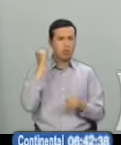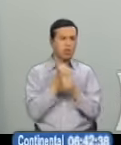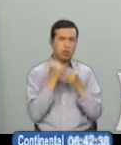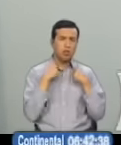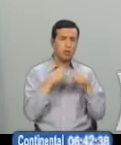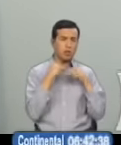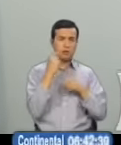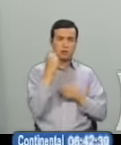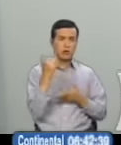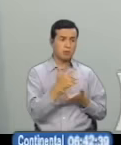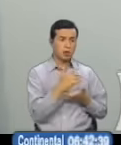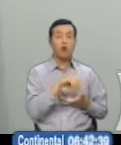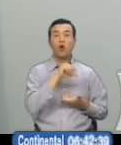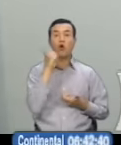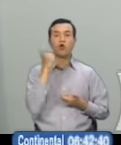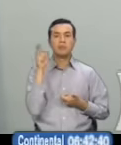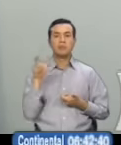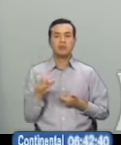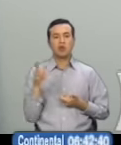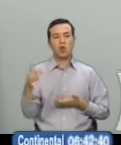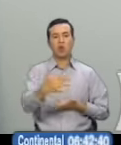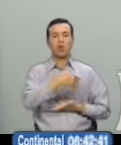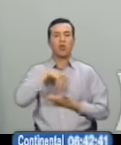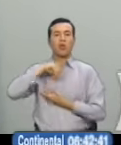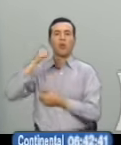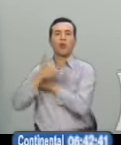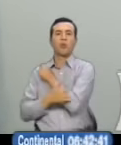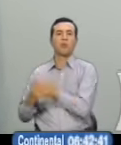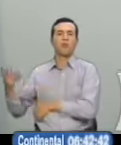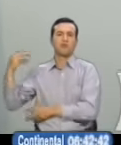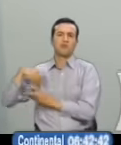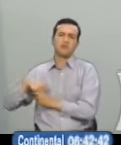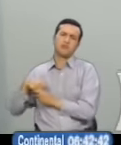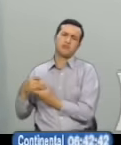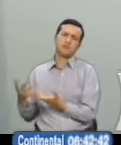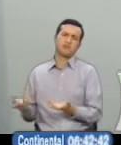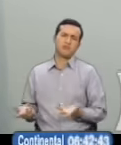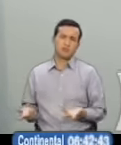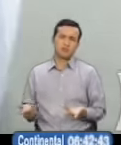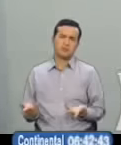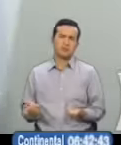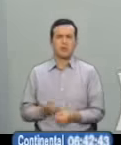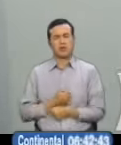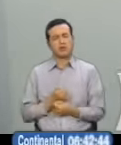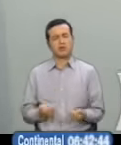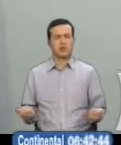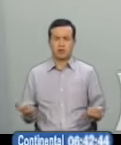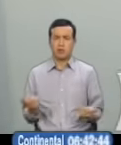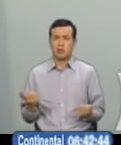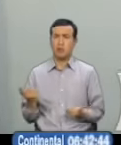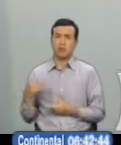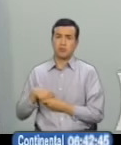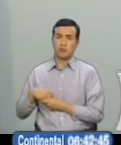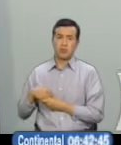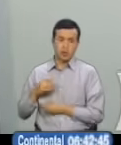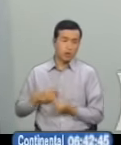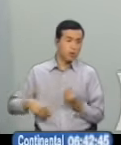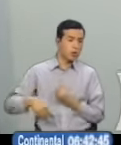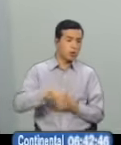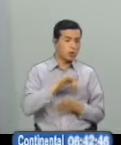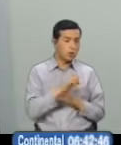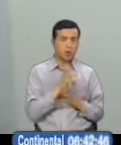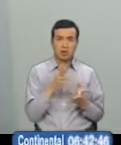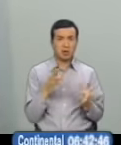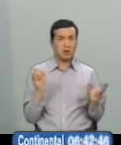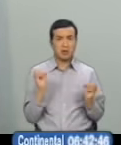esfuerzo, algunos se lo lleven fuera de la patria, se lo lleven a paraísos fiscales, se lo lleven para no retribuir a la patria